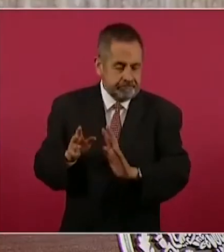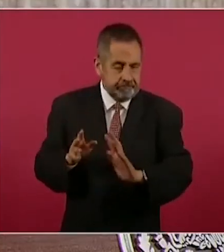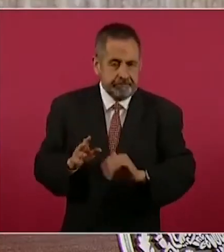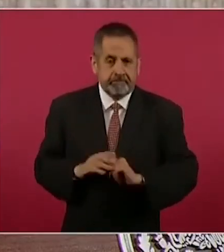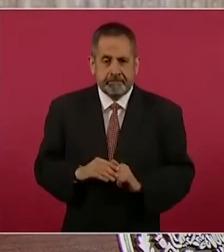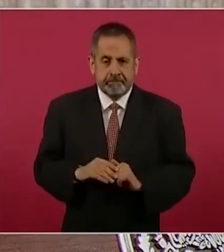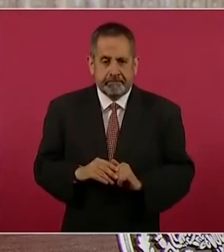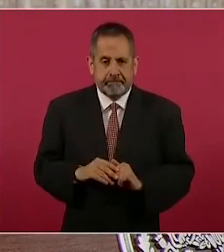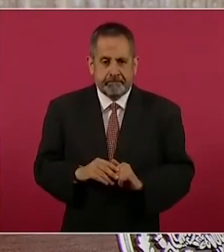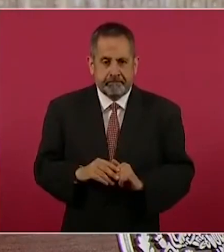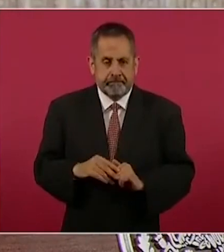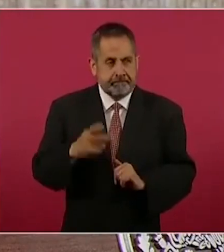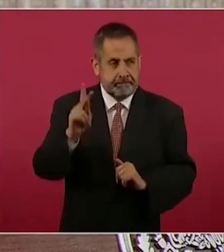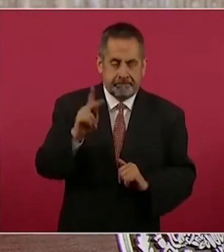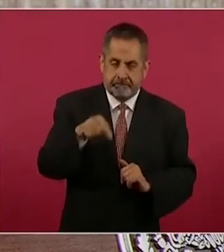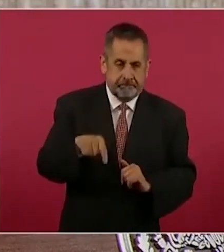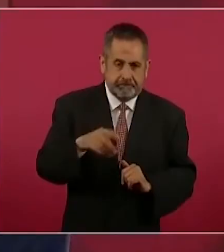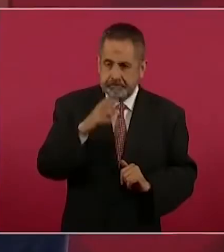no se puede